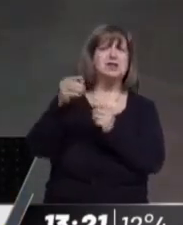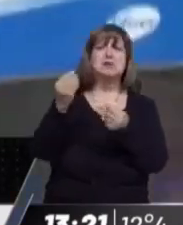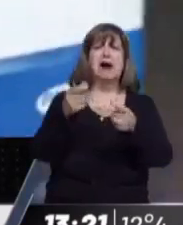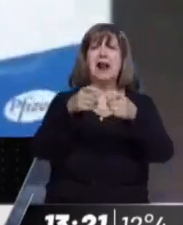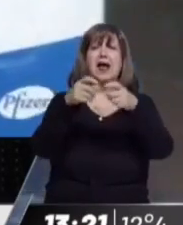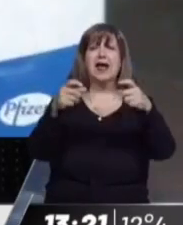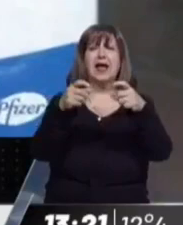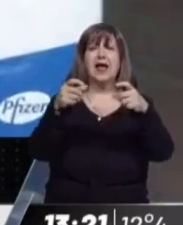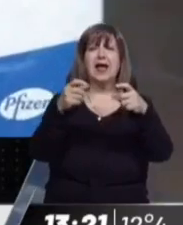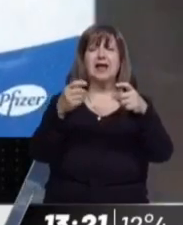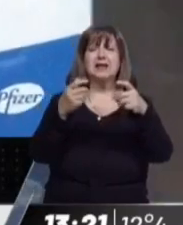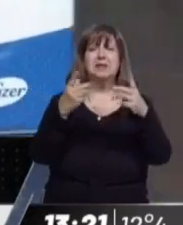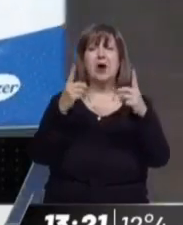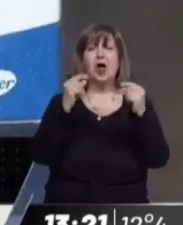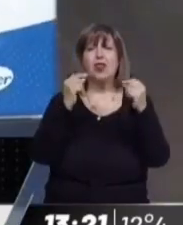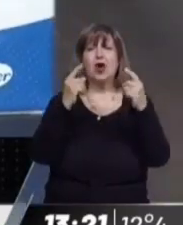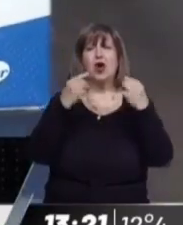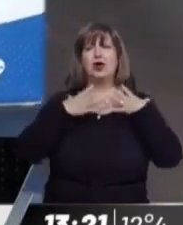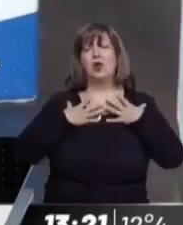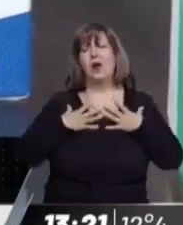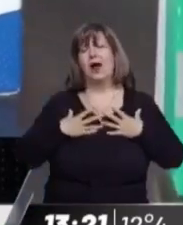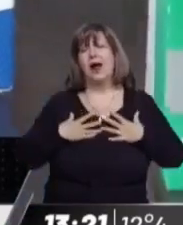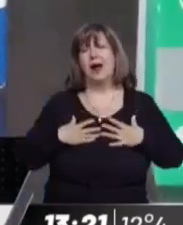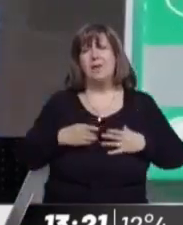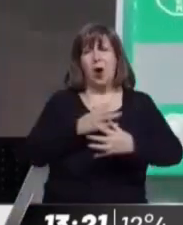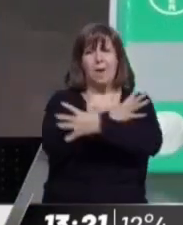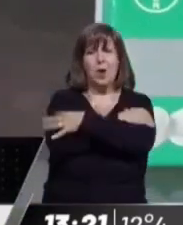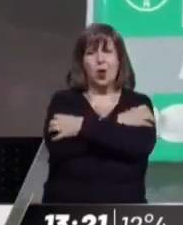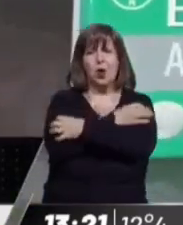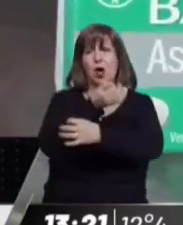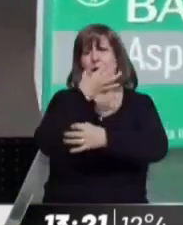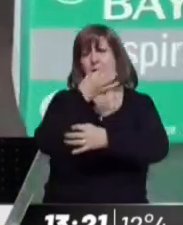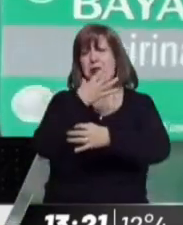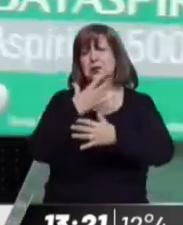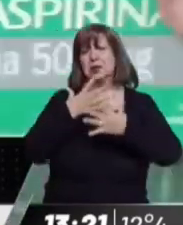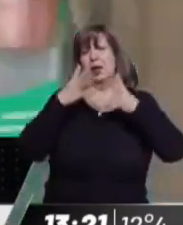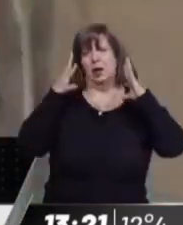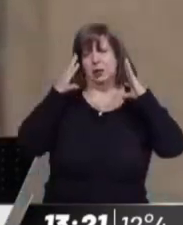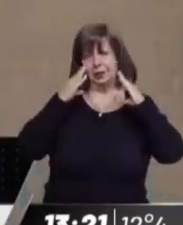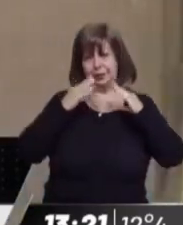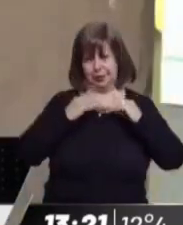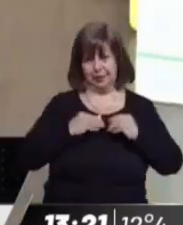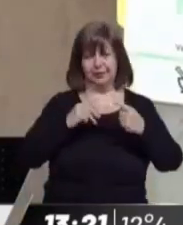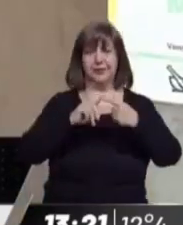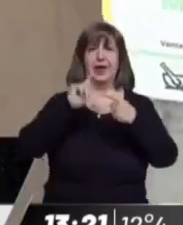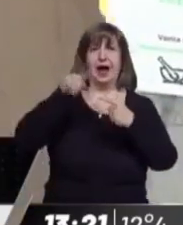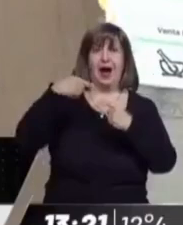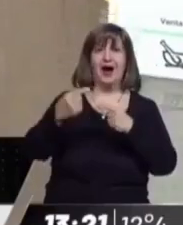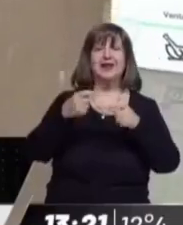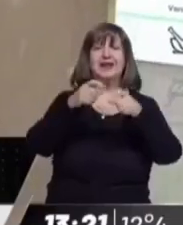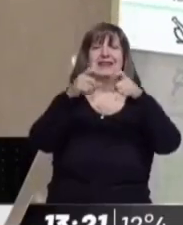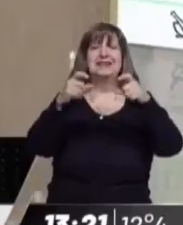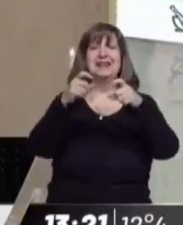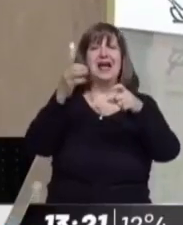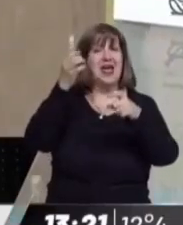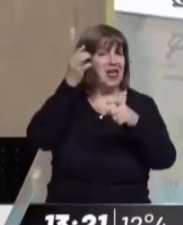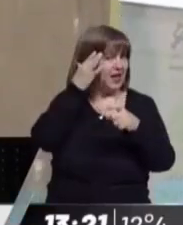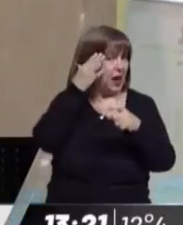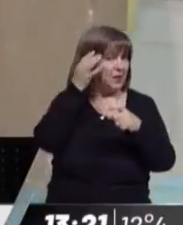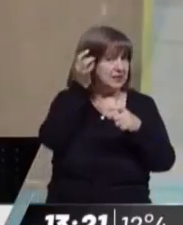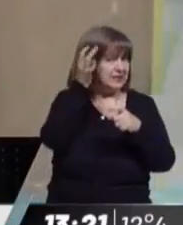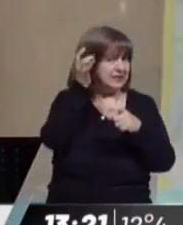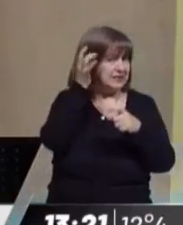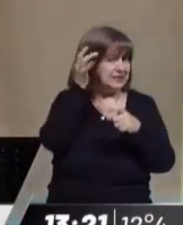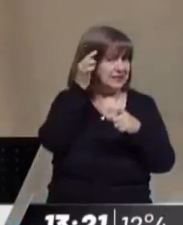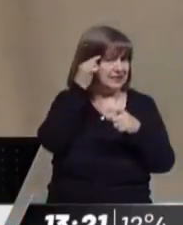sirve es un analgésico antiinflamatorio bueno por cuál seguimos por este de la valla aspirina que es